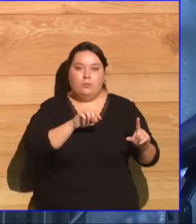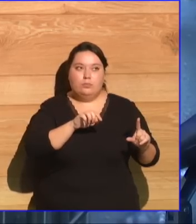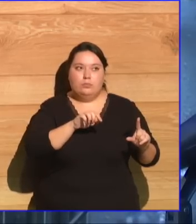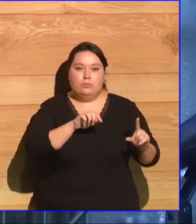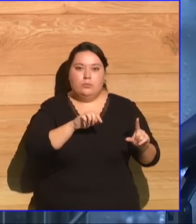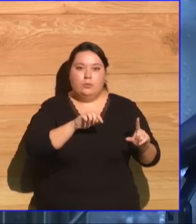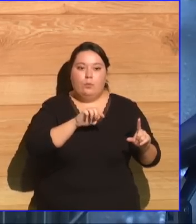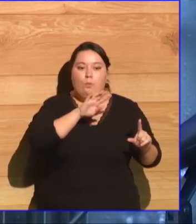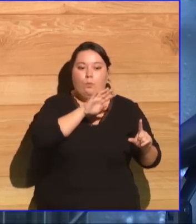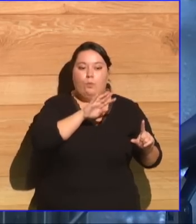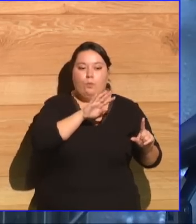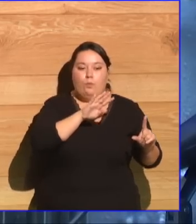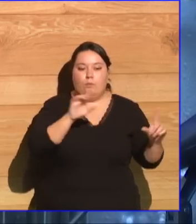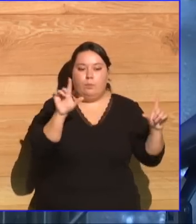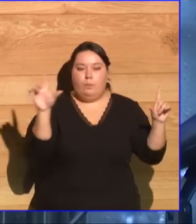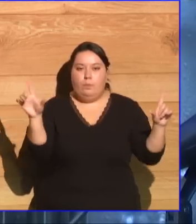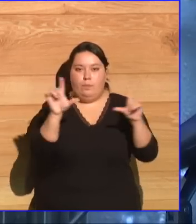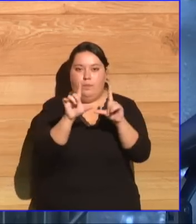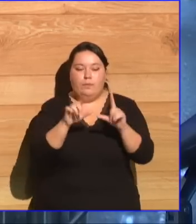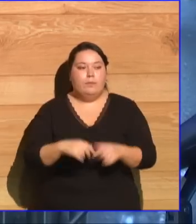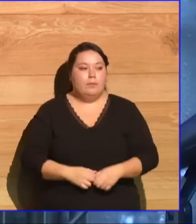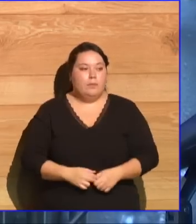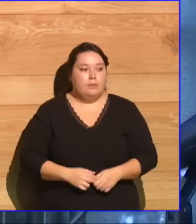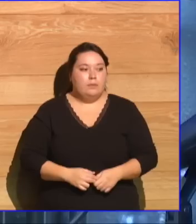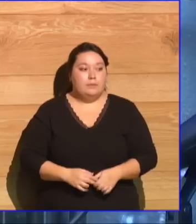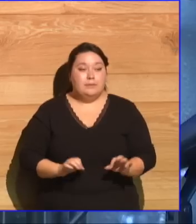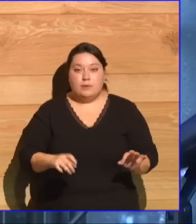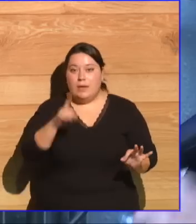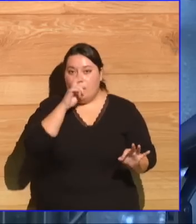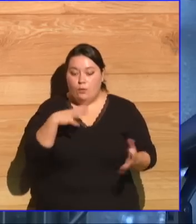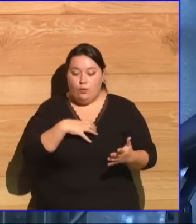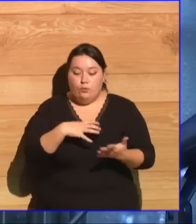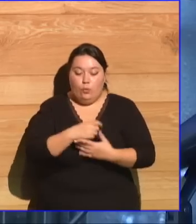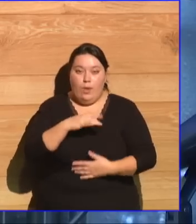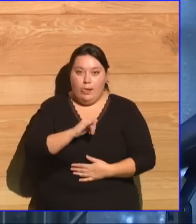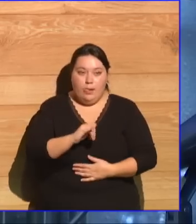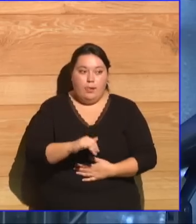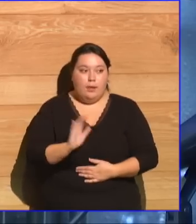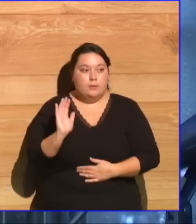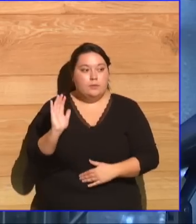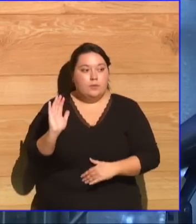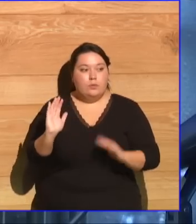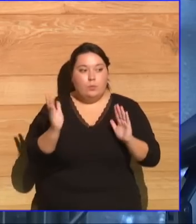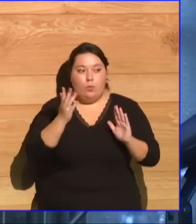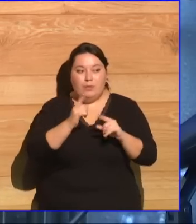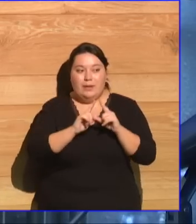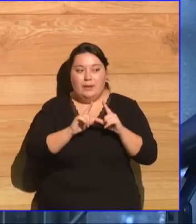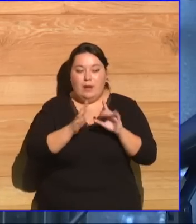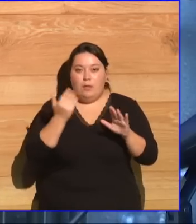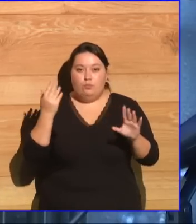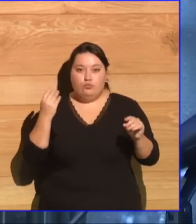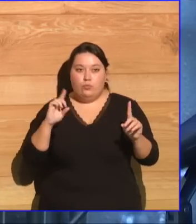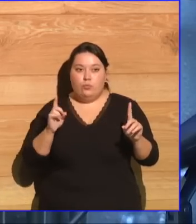Ujú. Y ese era todo el recuerdo que tenía, hasta que en un tiempo no muy lejano, uno